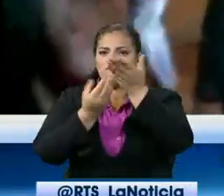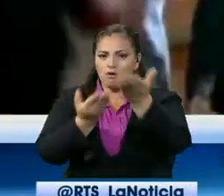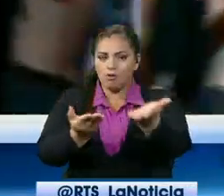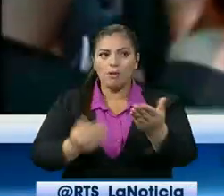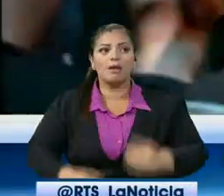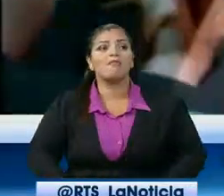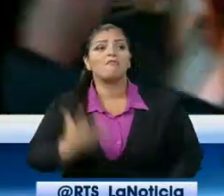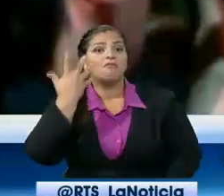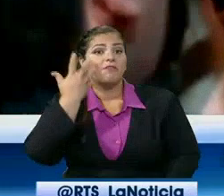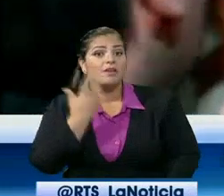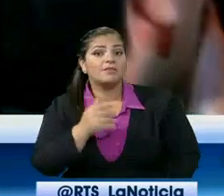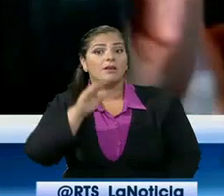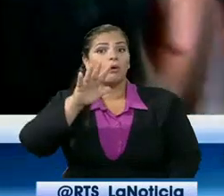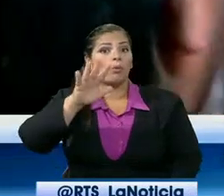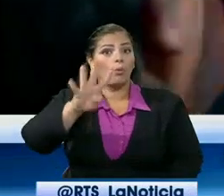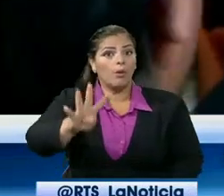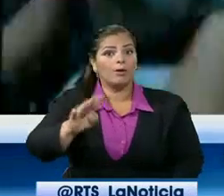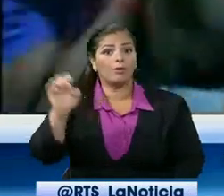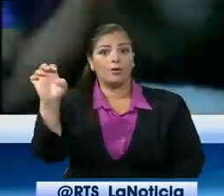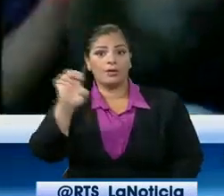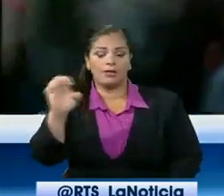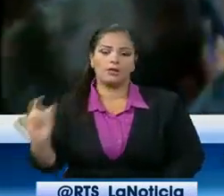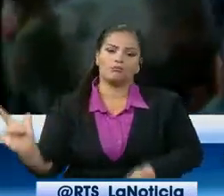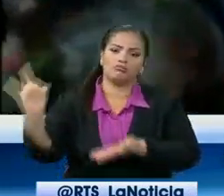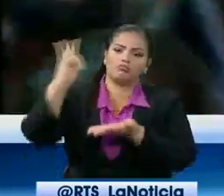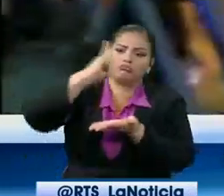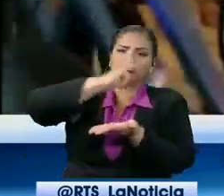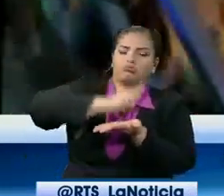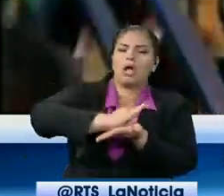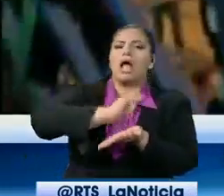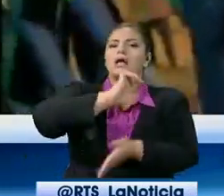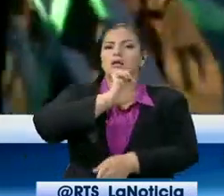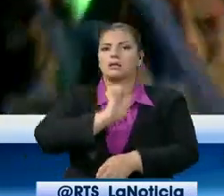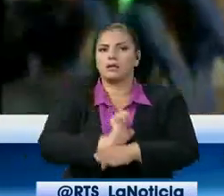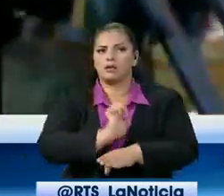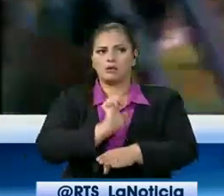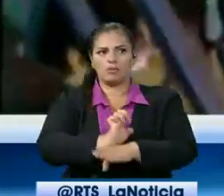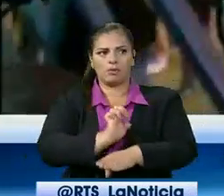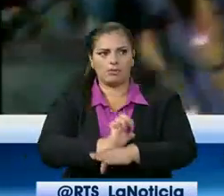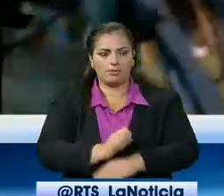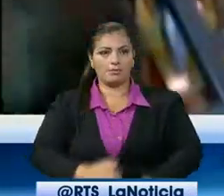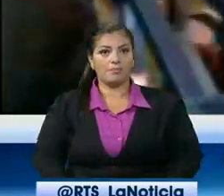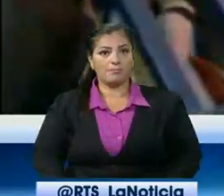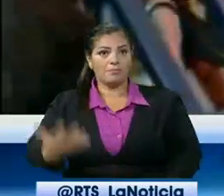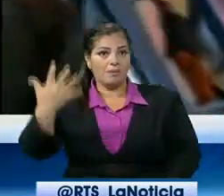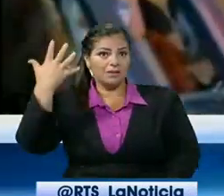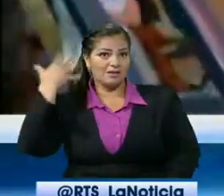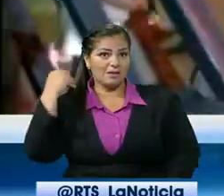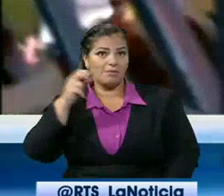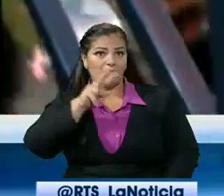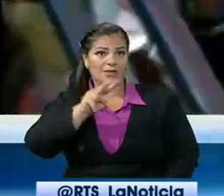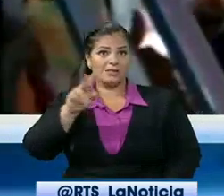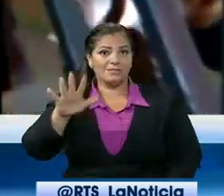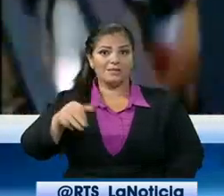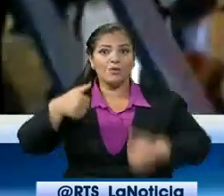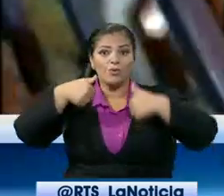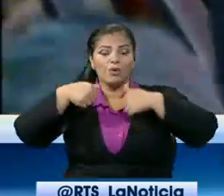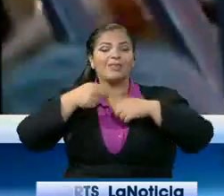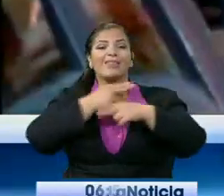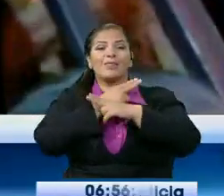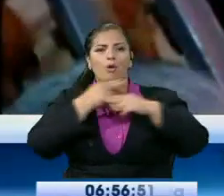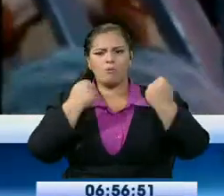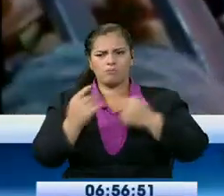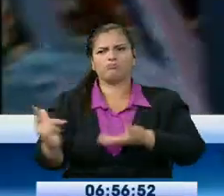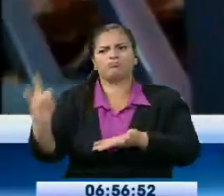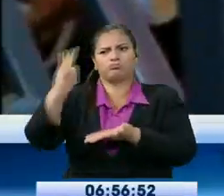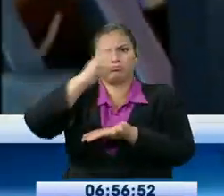Su primer retorno se dio el pasado 25 de noviembre. Llegaba para participar de la Convención Nacional de Alianza País y tratar de